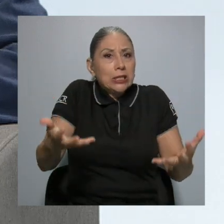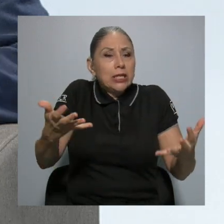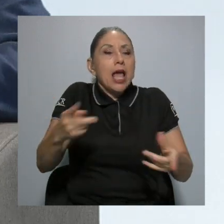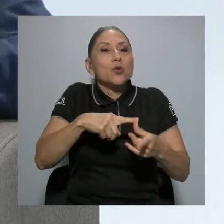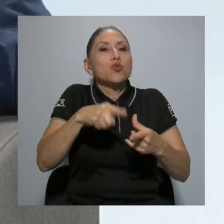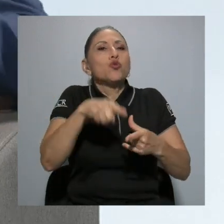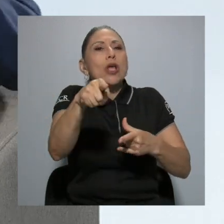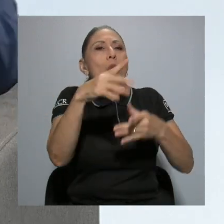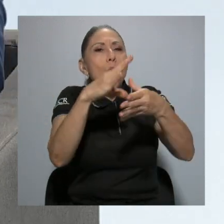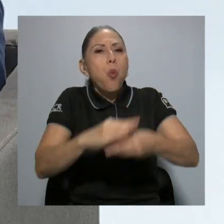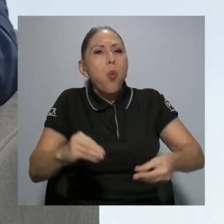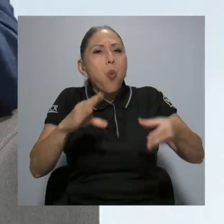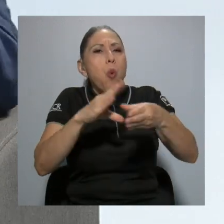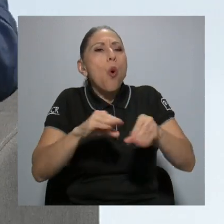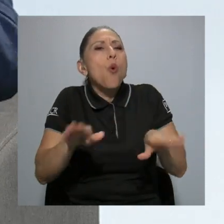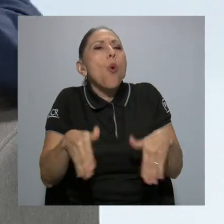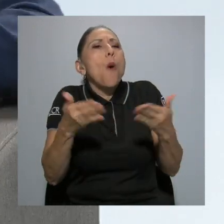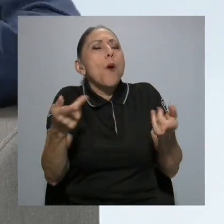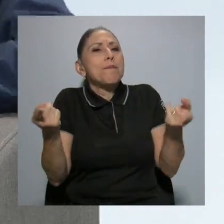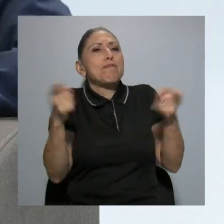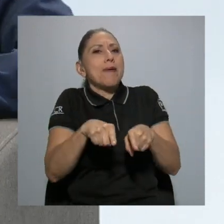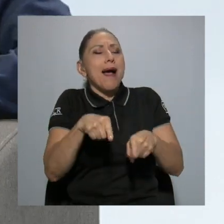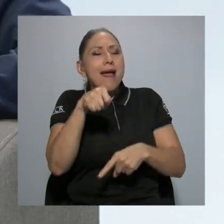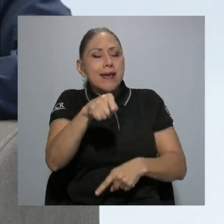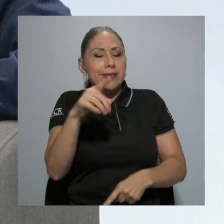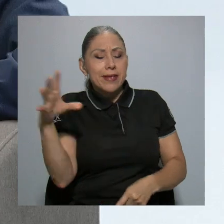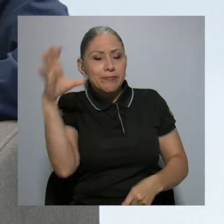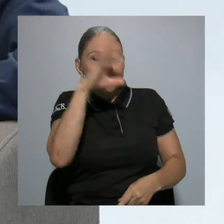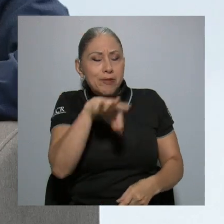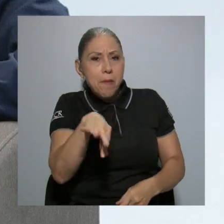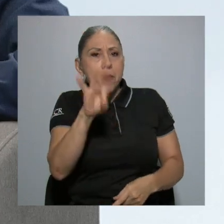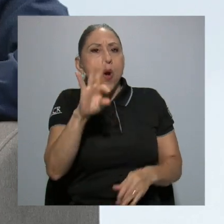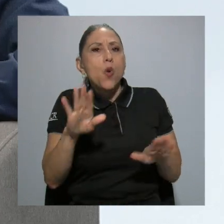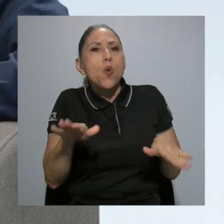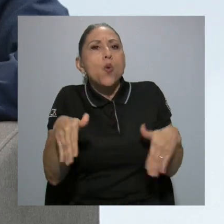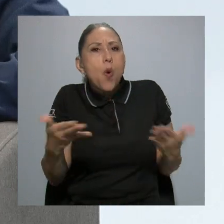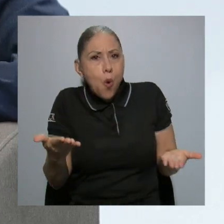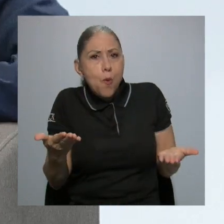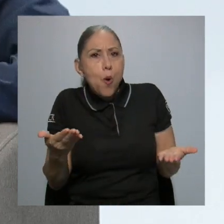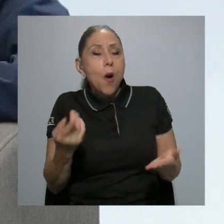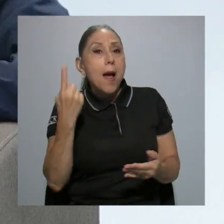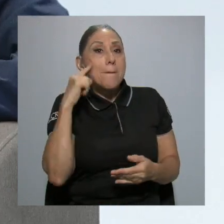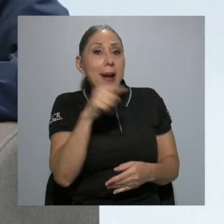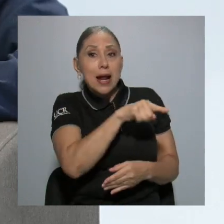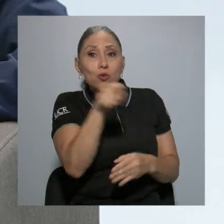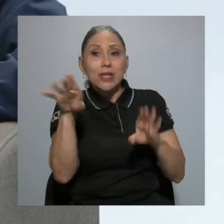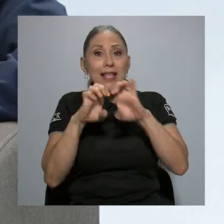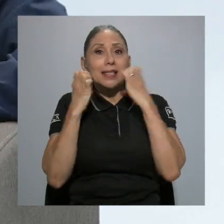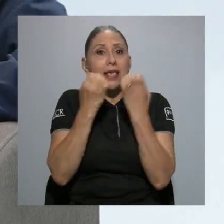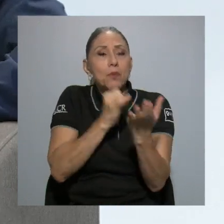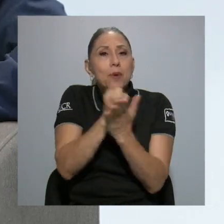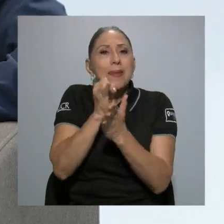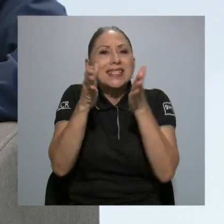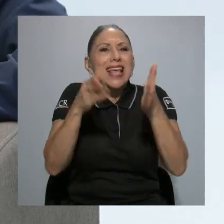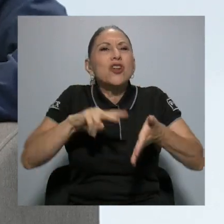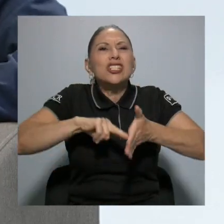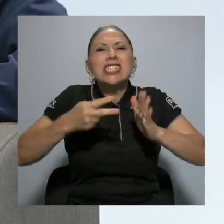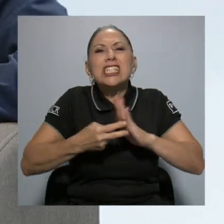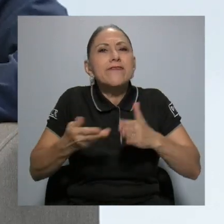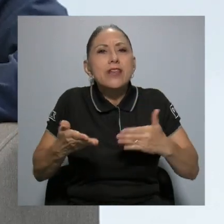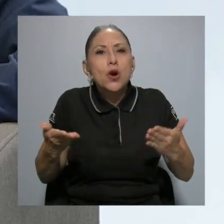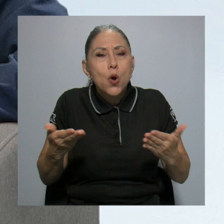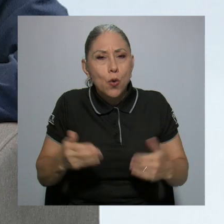Coméntenos cómo se dio ese encuentro, cómo se dio ese descubrimiento, don Mario, y lo que significó para ustedes como equipo